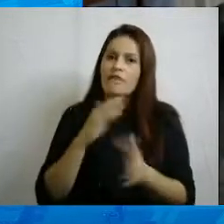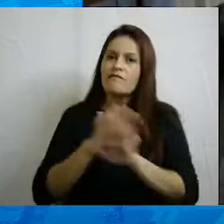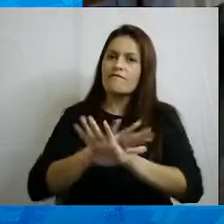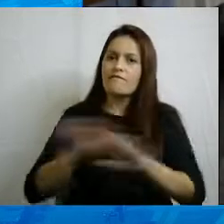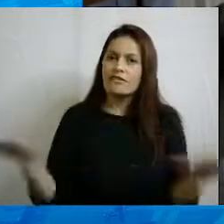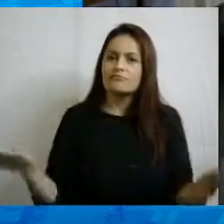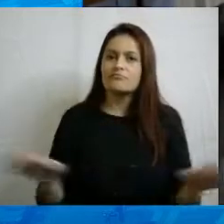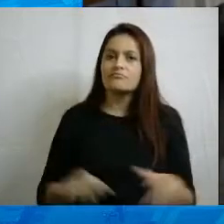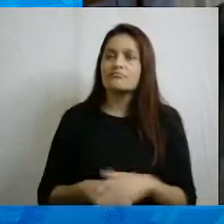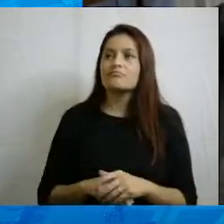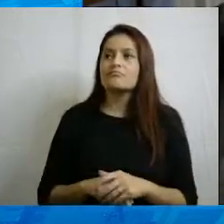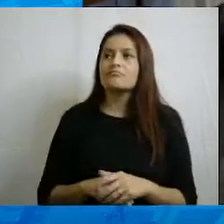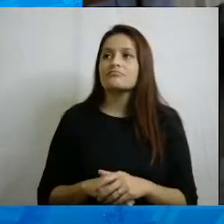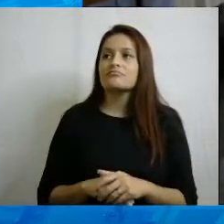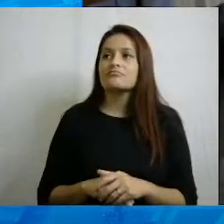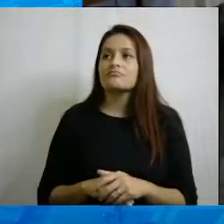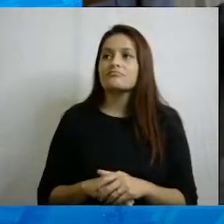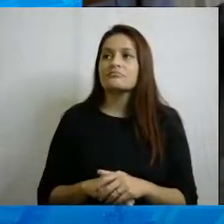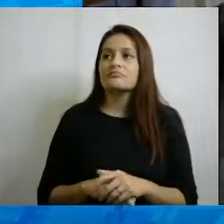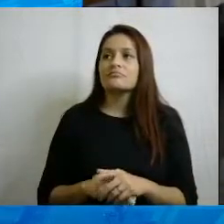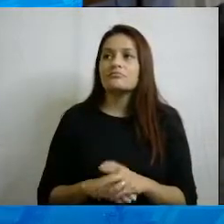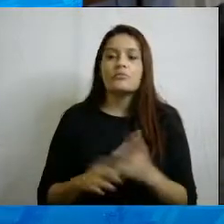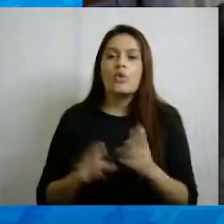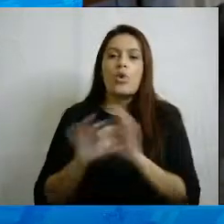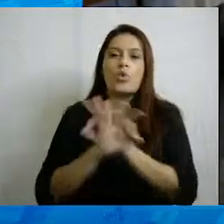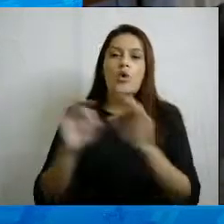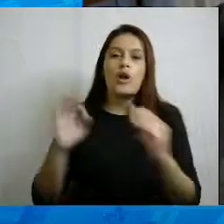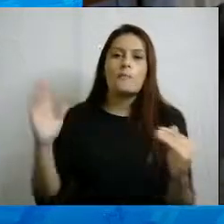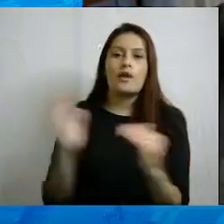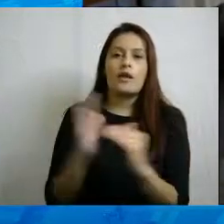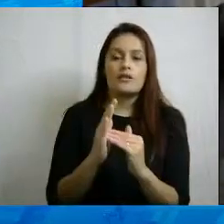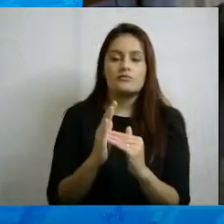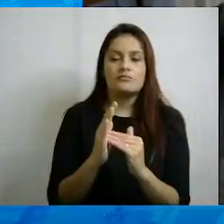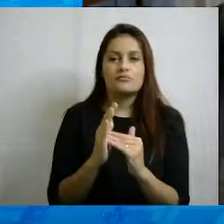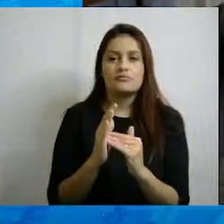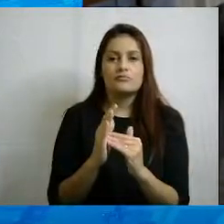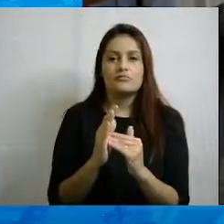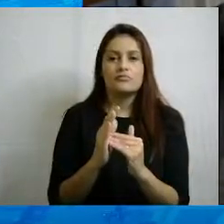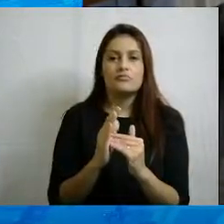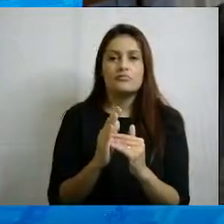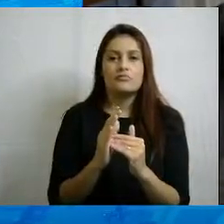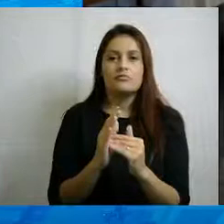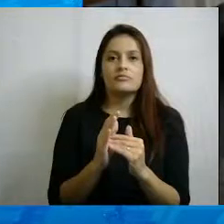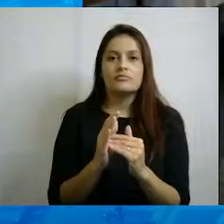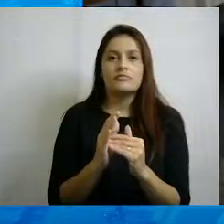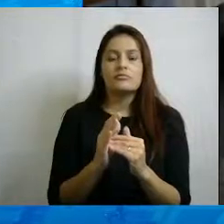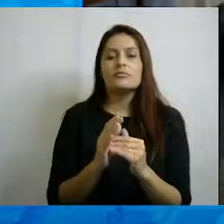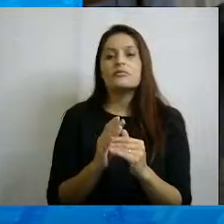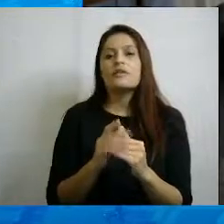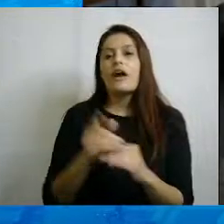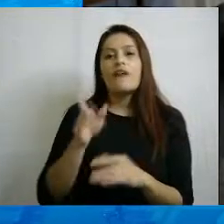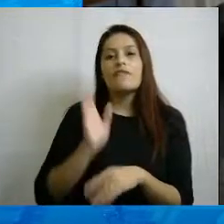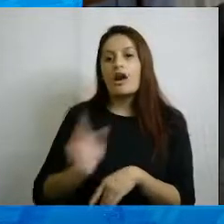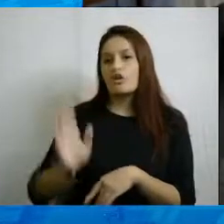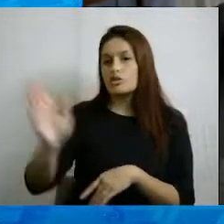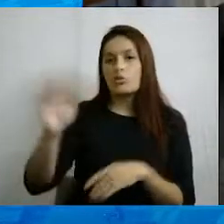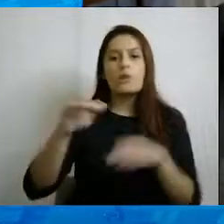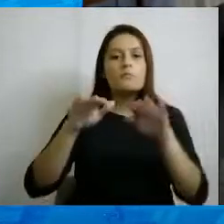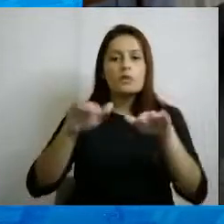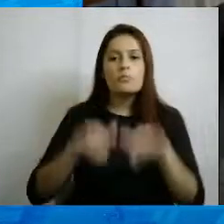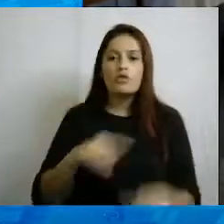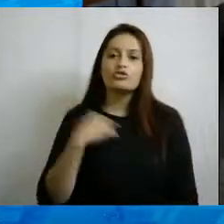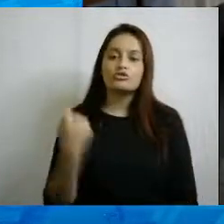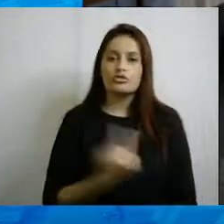inscripción. Si no, esto no va a parar nunca, y así va a haber mucha gente que va a seguir pasando lo mismo que estamos viviendo